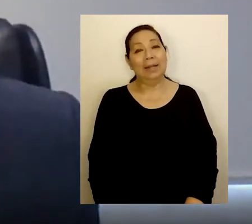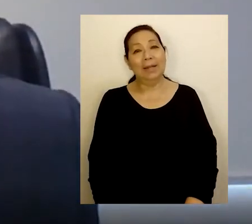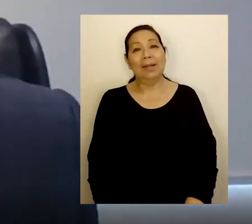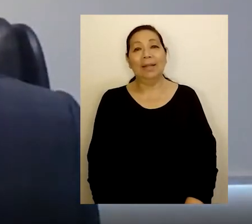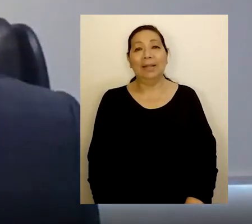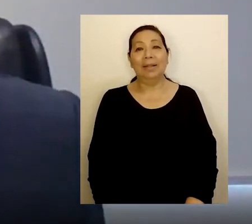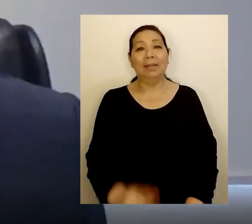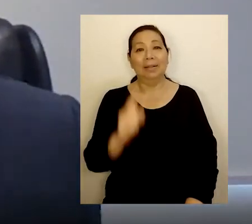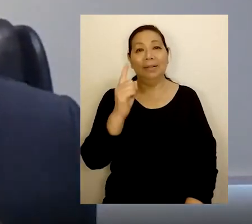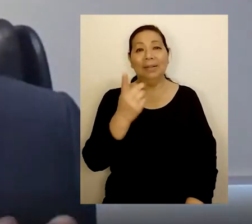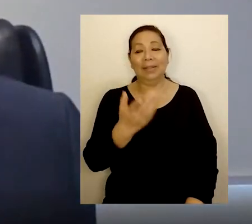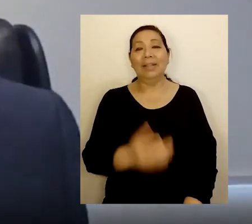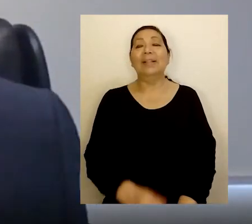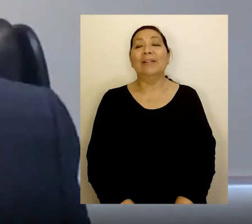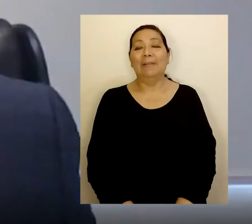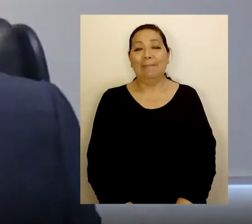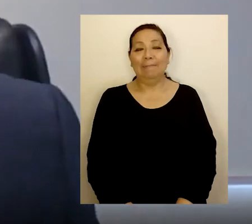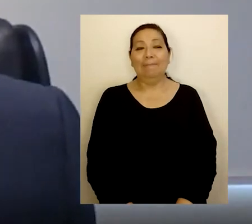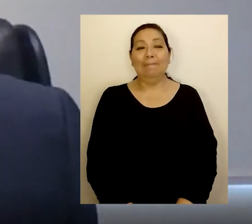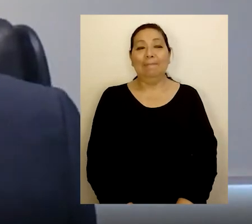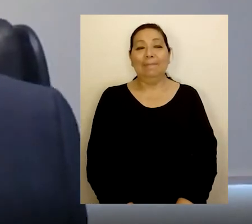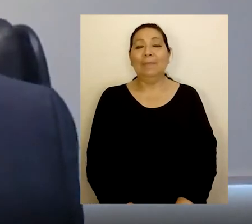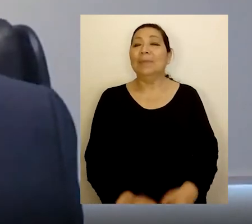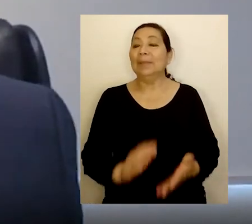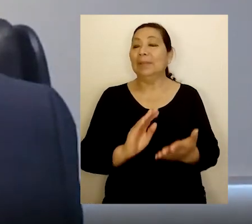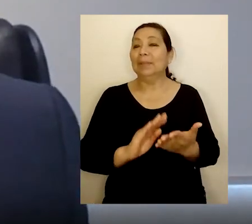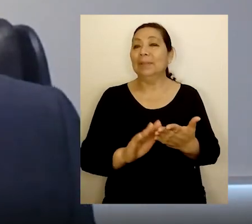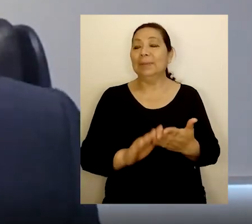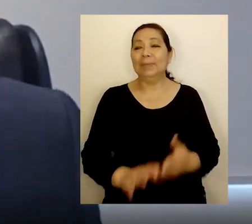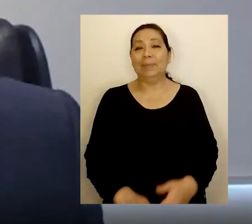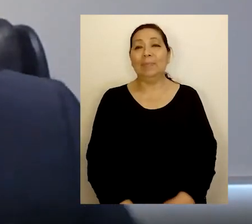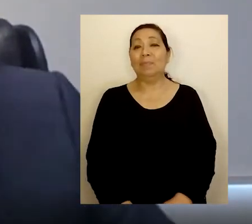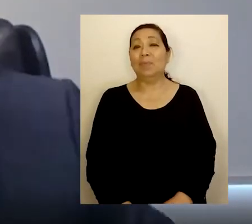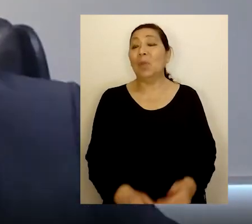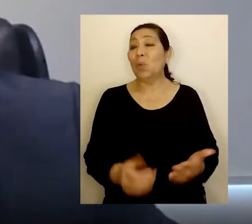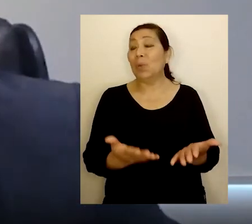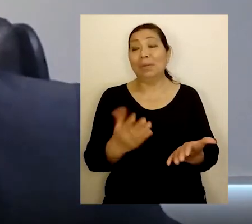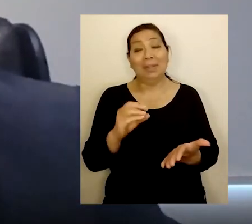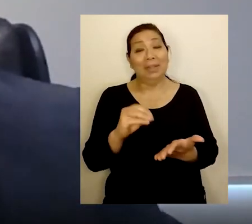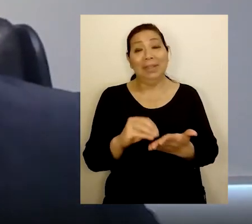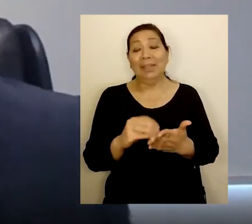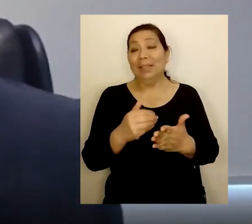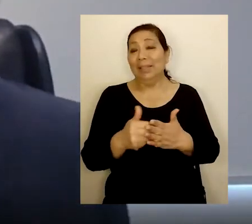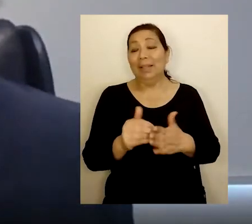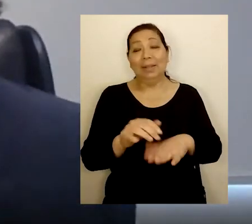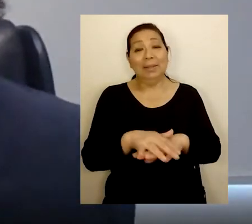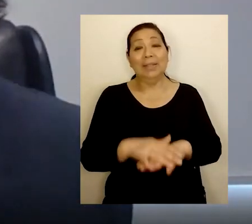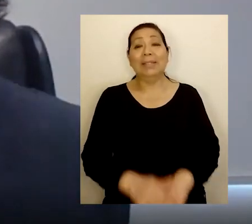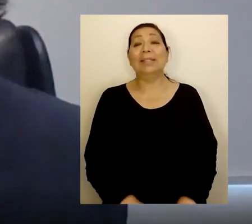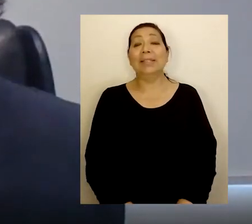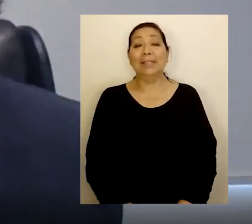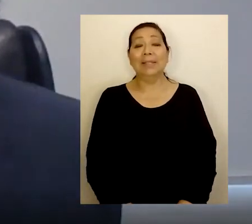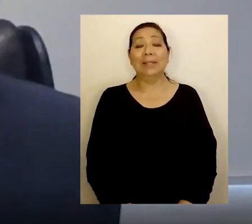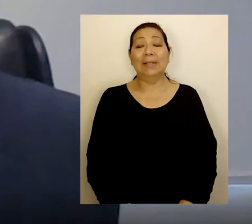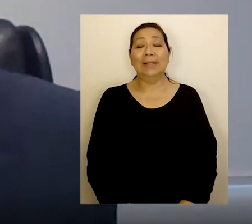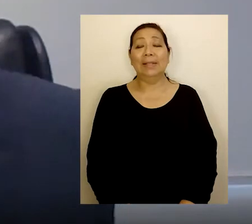Están levantando la mano un señor, ya. Disculpe. No había sido propuestas en el procedimiento administrativo.